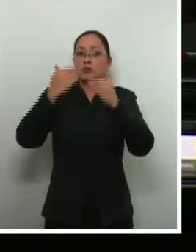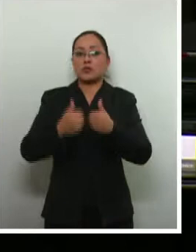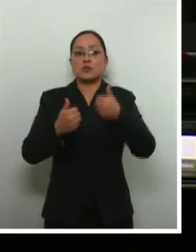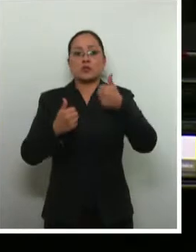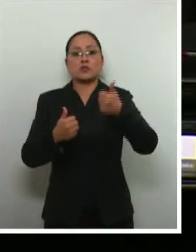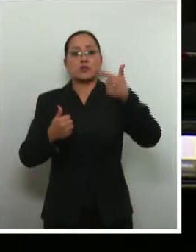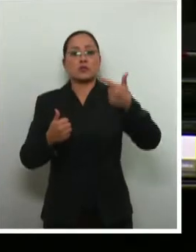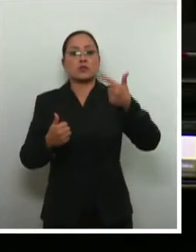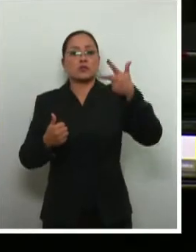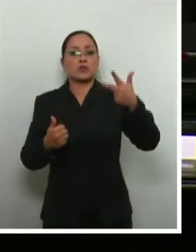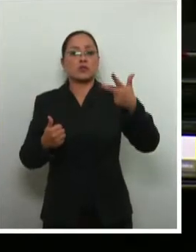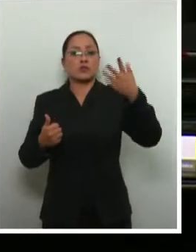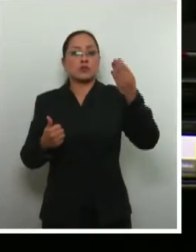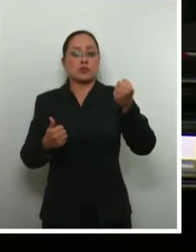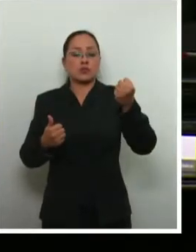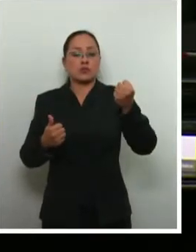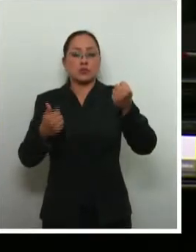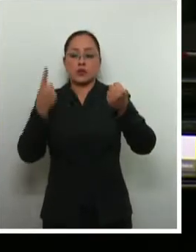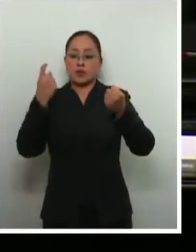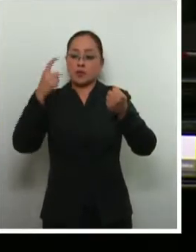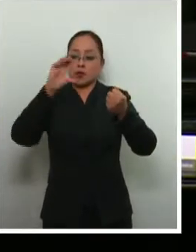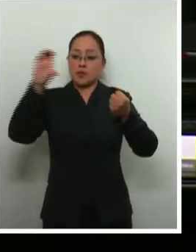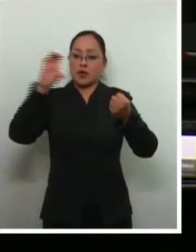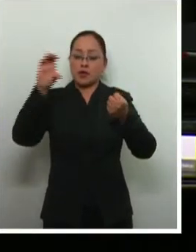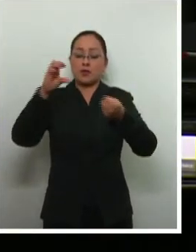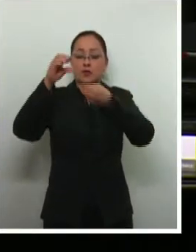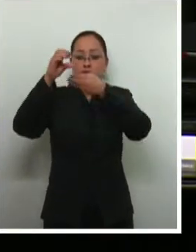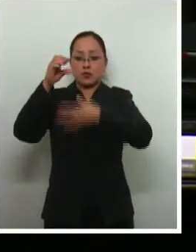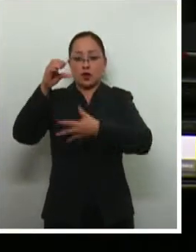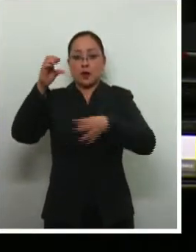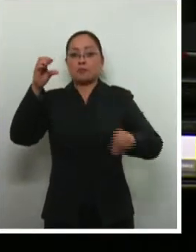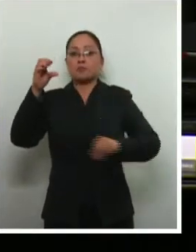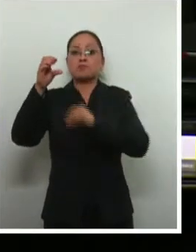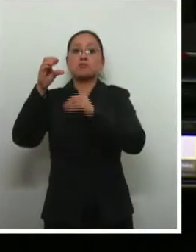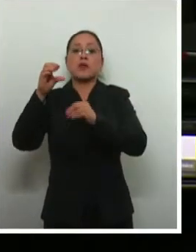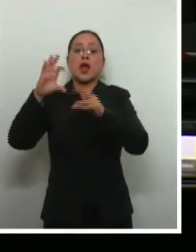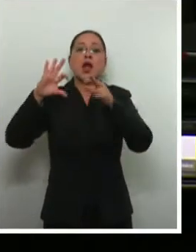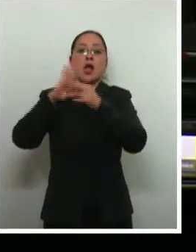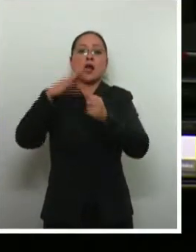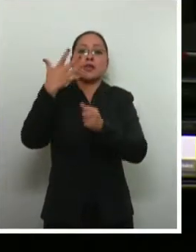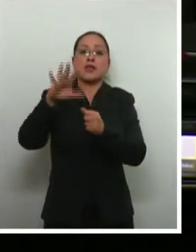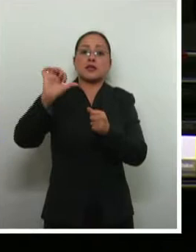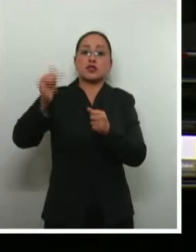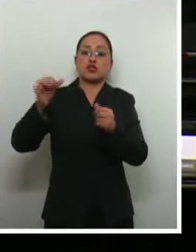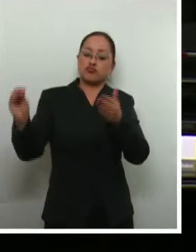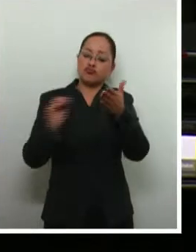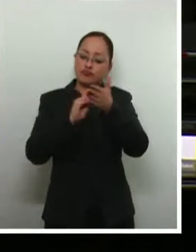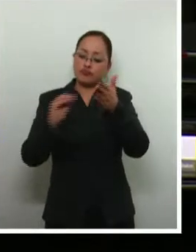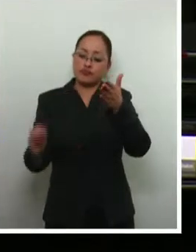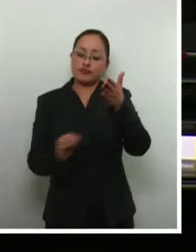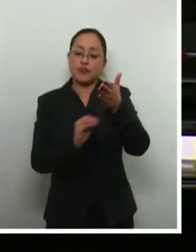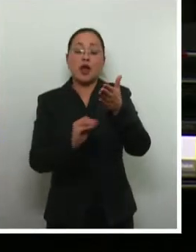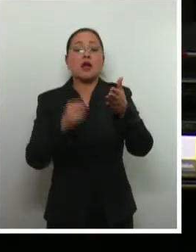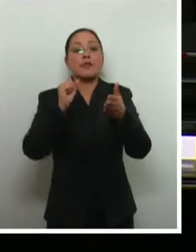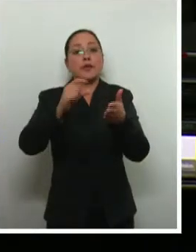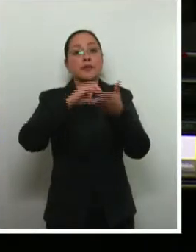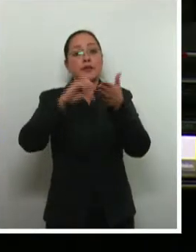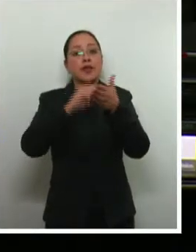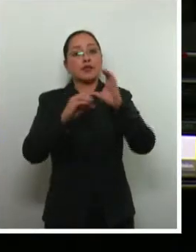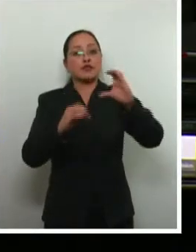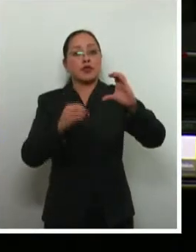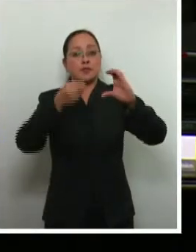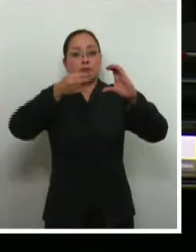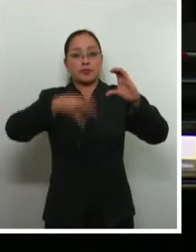6, 7, 8, 9, primer párrafo, y la adición de los numerales 10 y 11, y el apartado C en